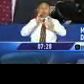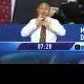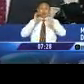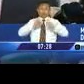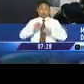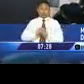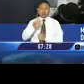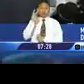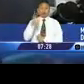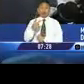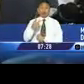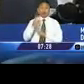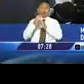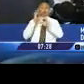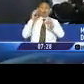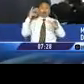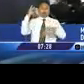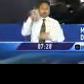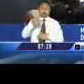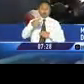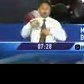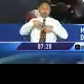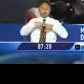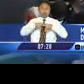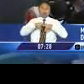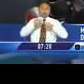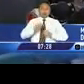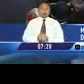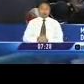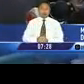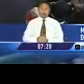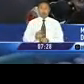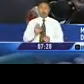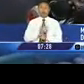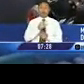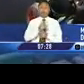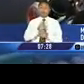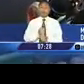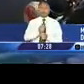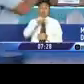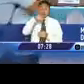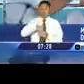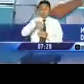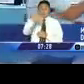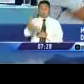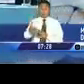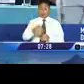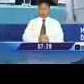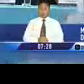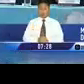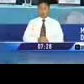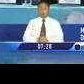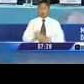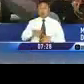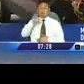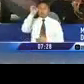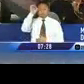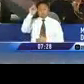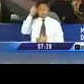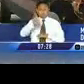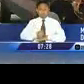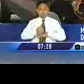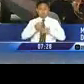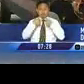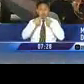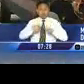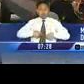2 cámaras por bus, metrovía y taxis, con los que cuidamos la seguridad interna y externa. Declaraciones emitidas en el lanzamiento